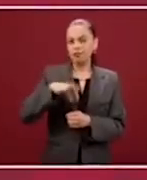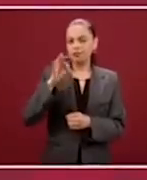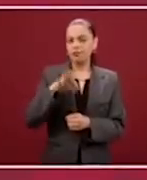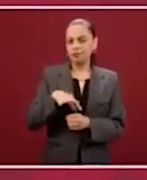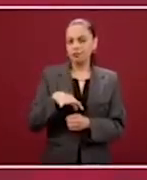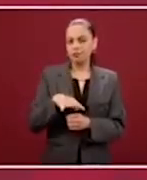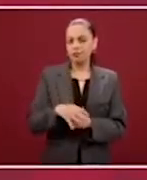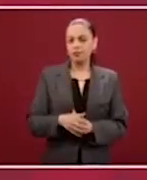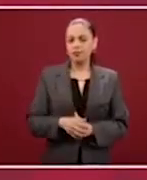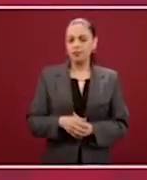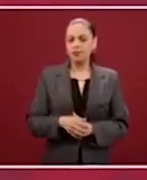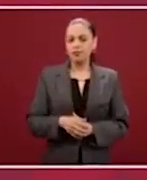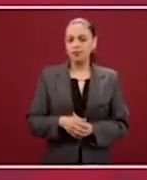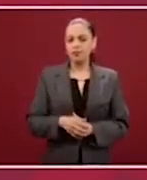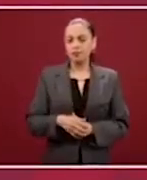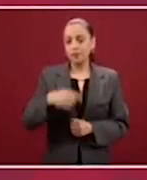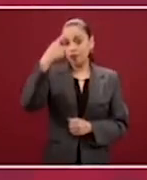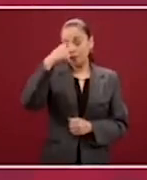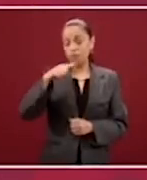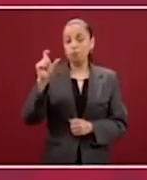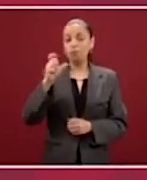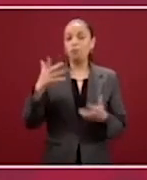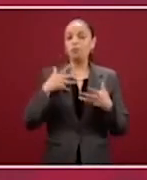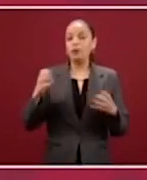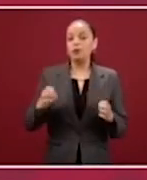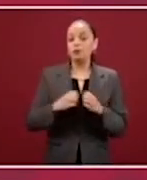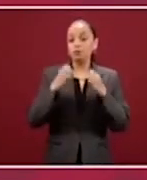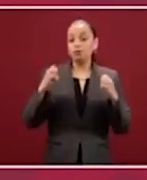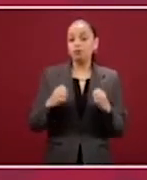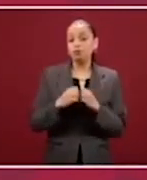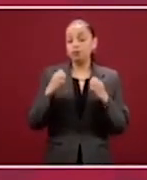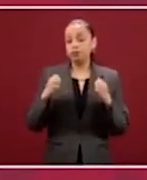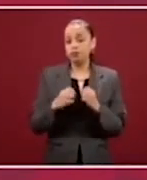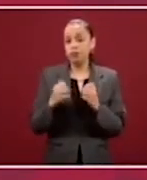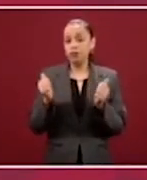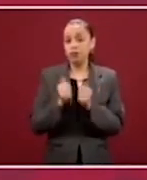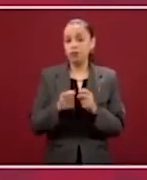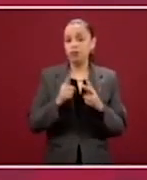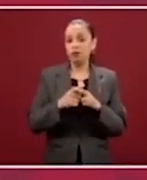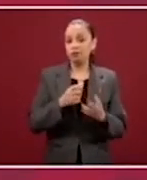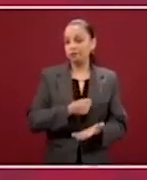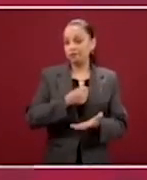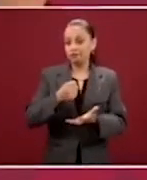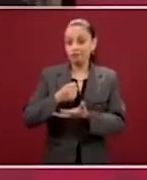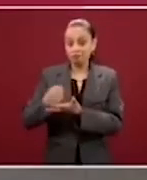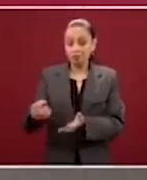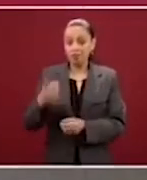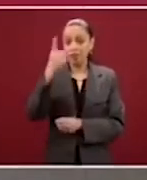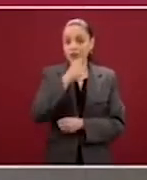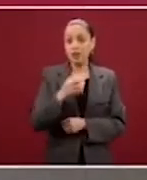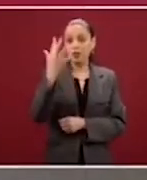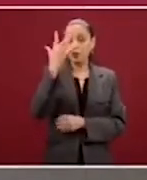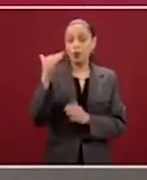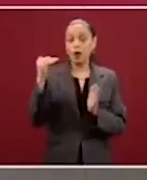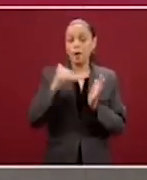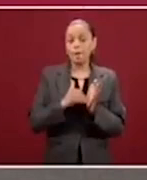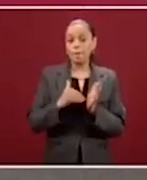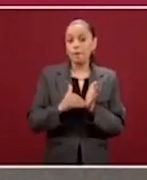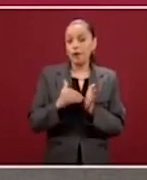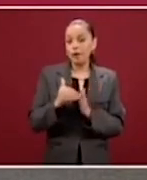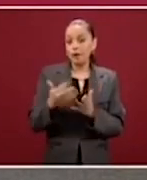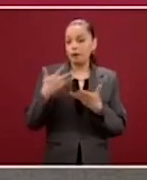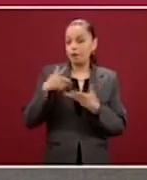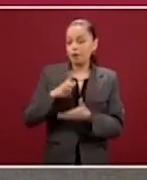para contingencias en un presupuesto de 150 mil millones ahí y ya ni les